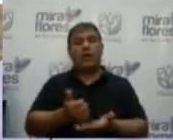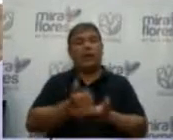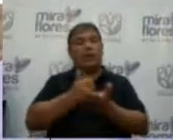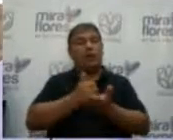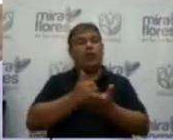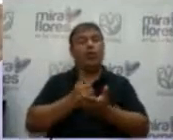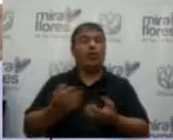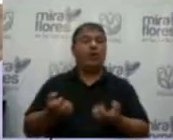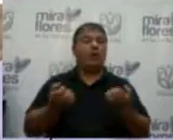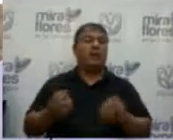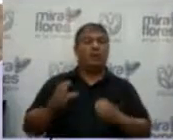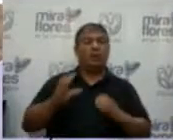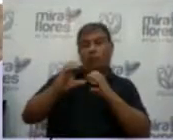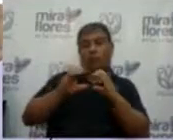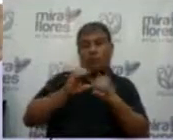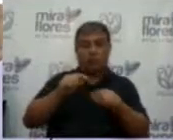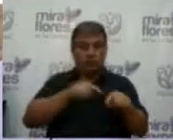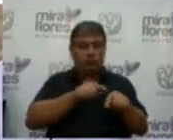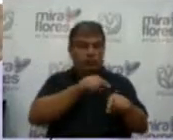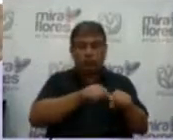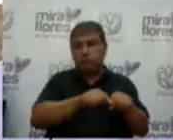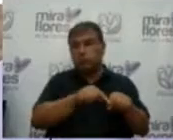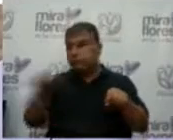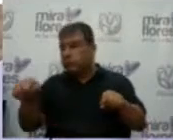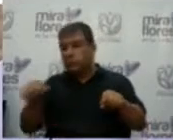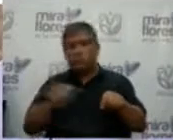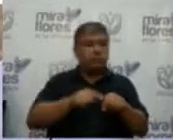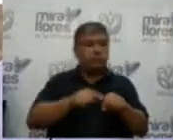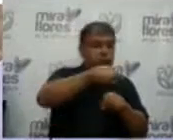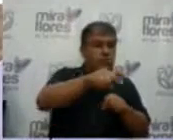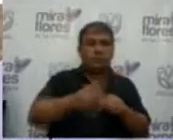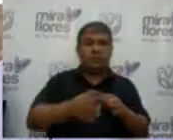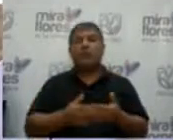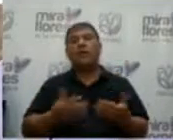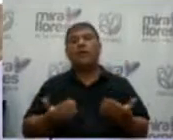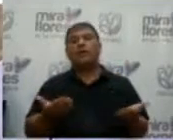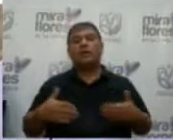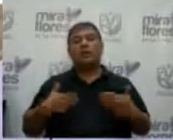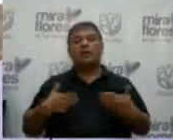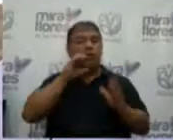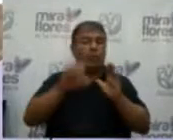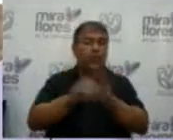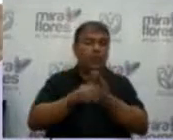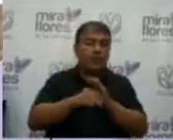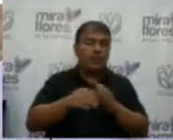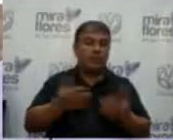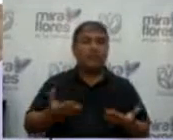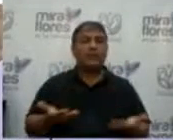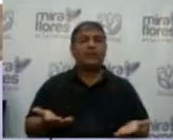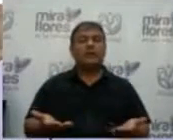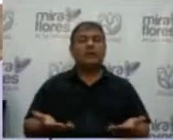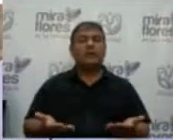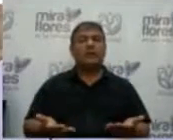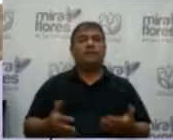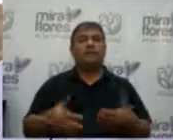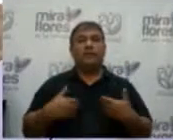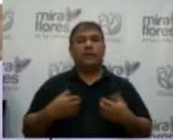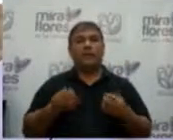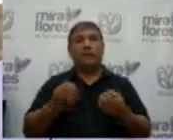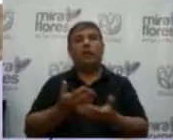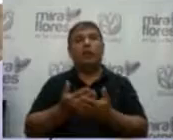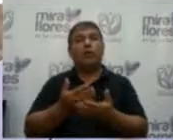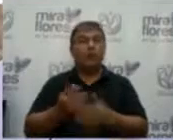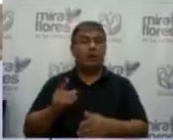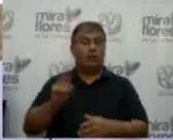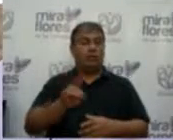servir como elemento también de comunicación entre un punto y otro. Entre las cosas que yo pongo como ejemplo de esto es que con el